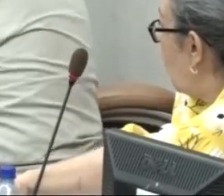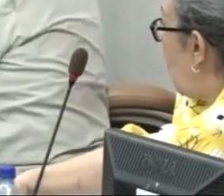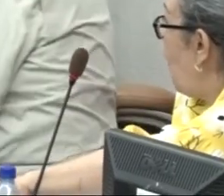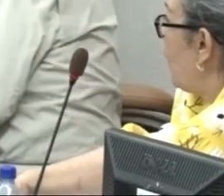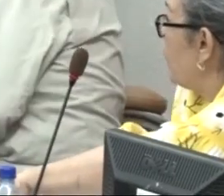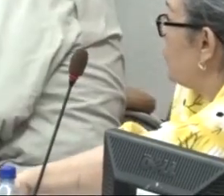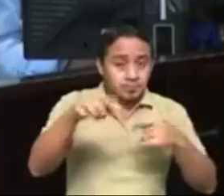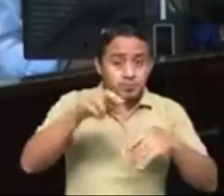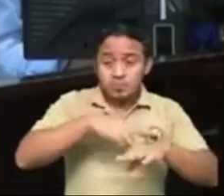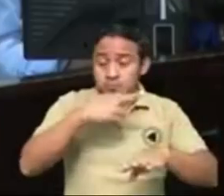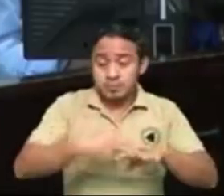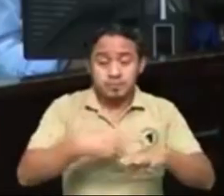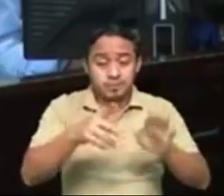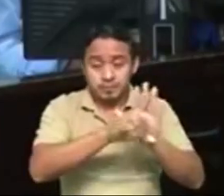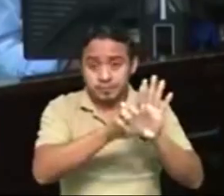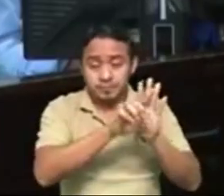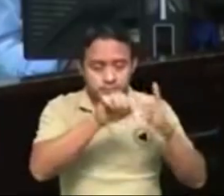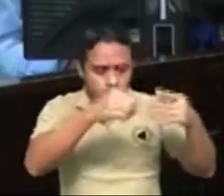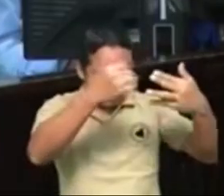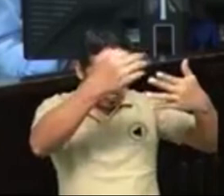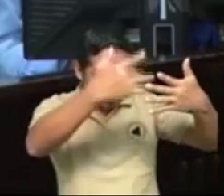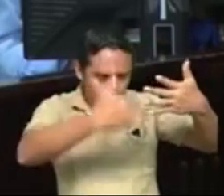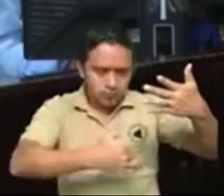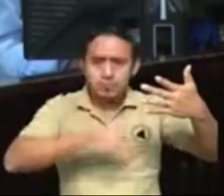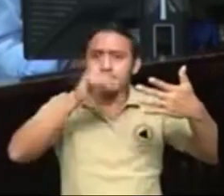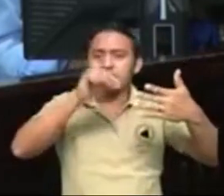legales que se identificaron